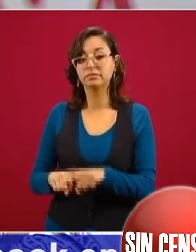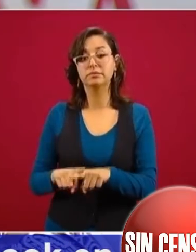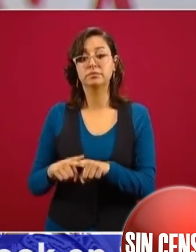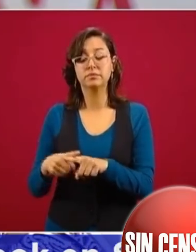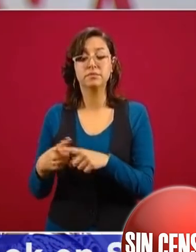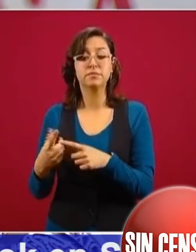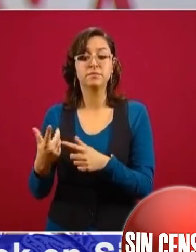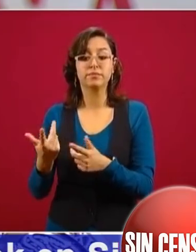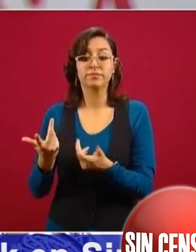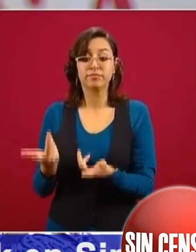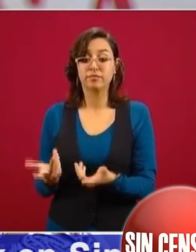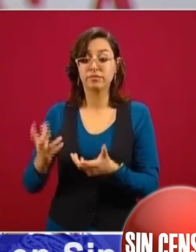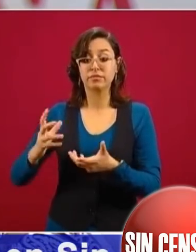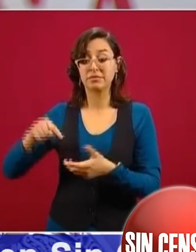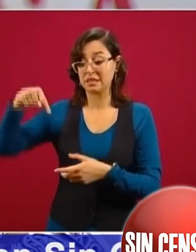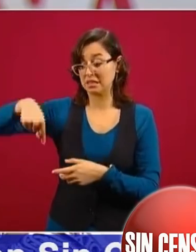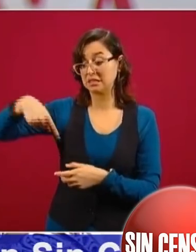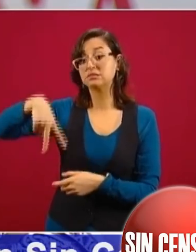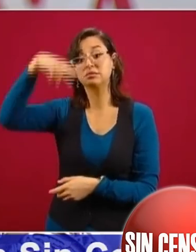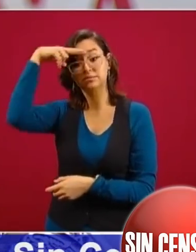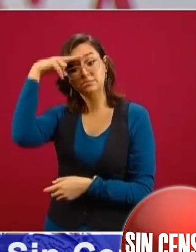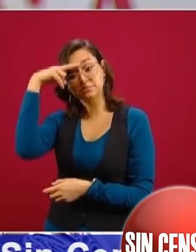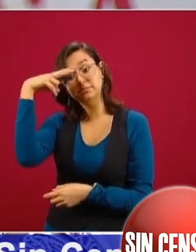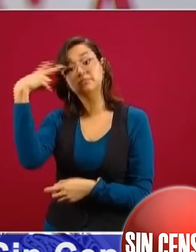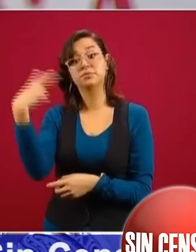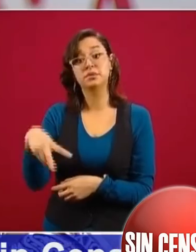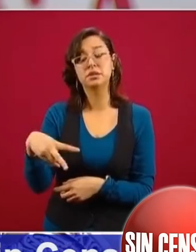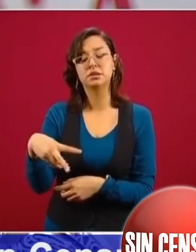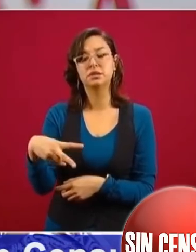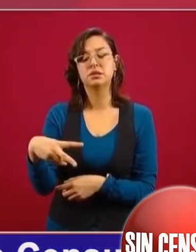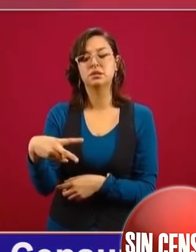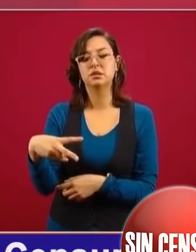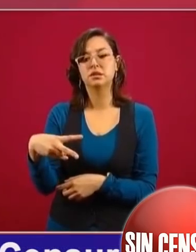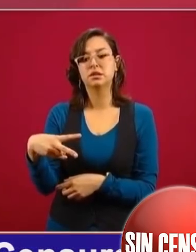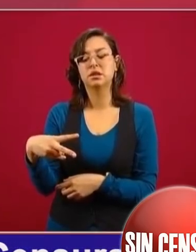en México se